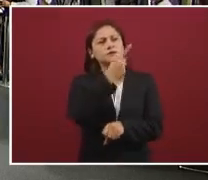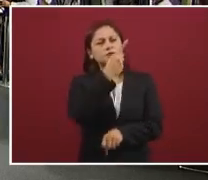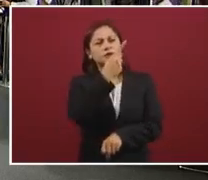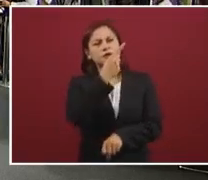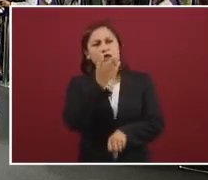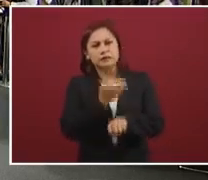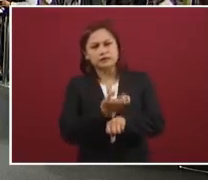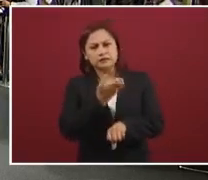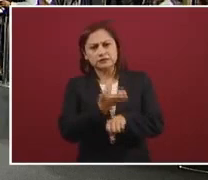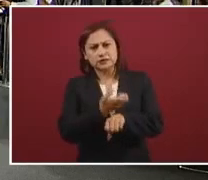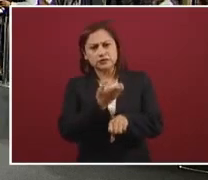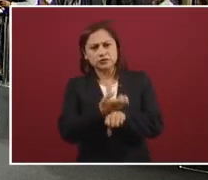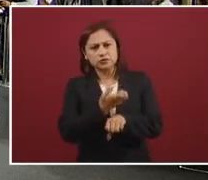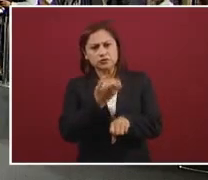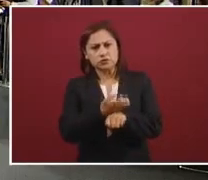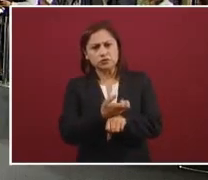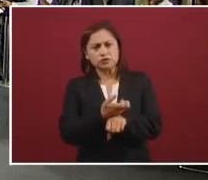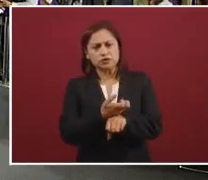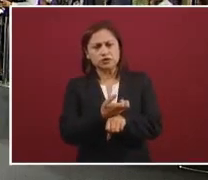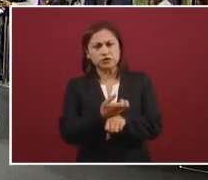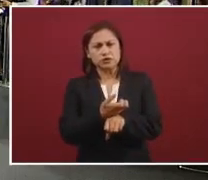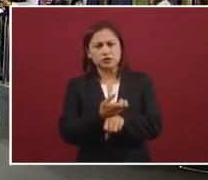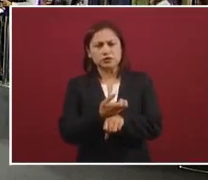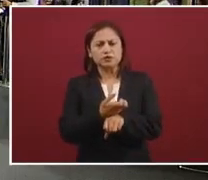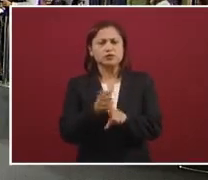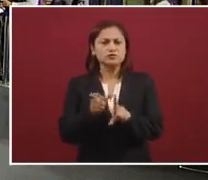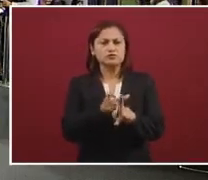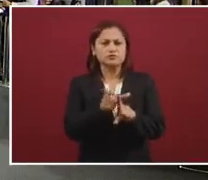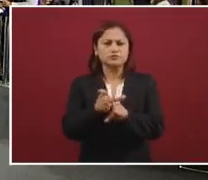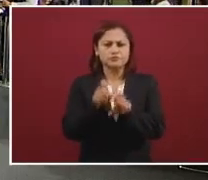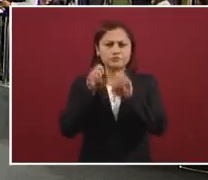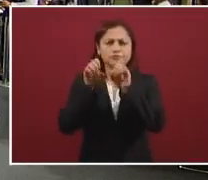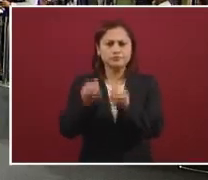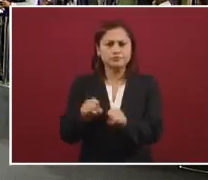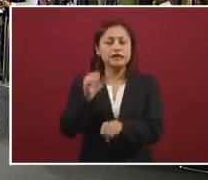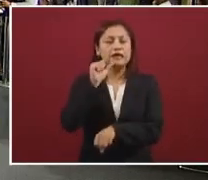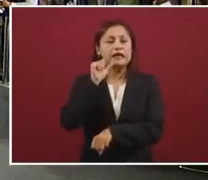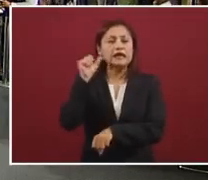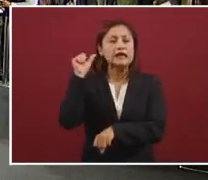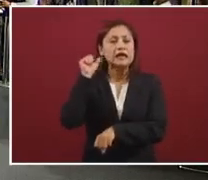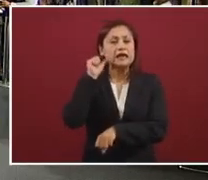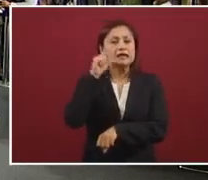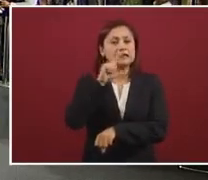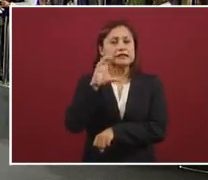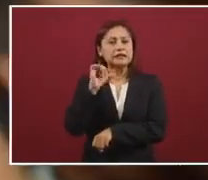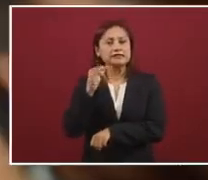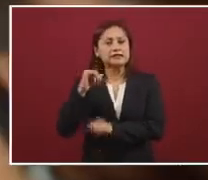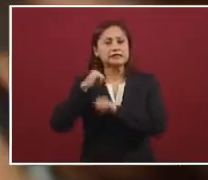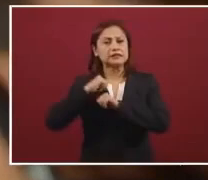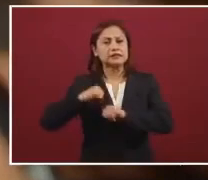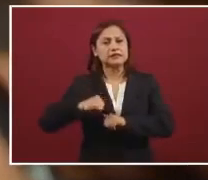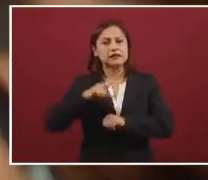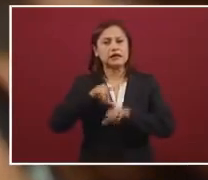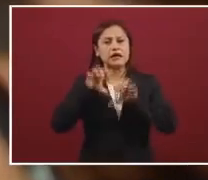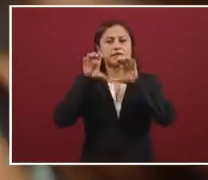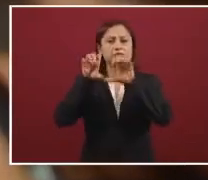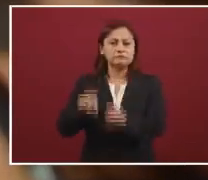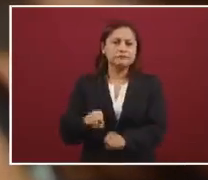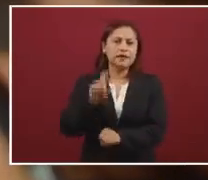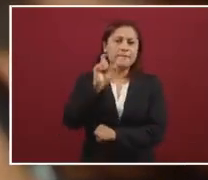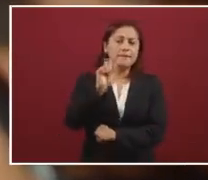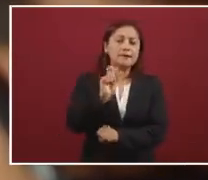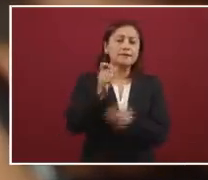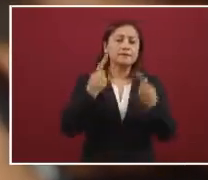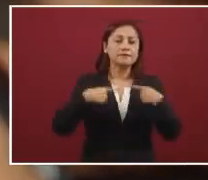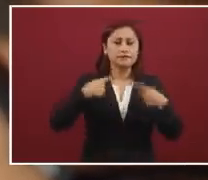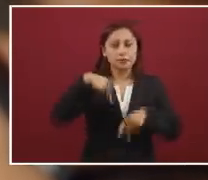De acuerdo al reporte que da la Cancillería ayer, podrían haber sido detenidos 20 mexicanos. Saber qué